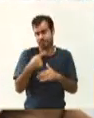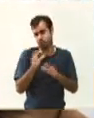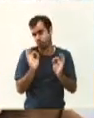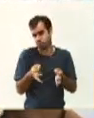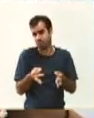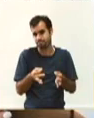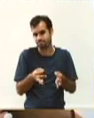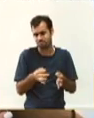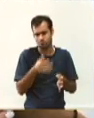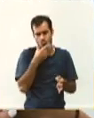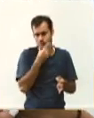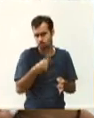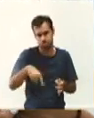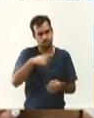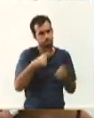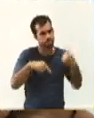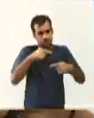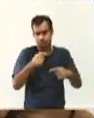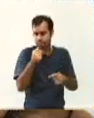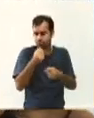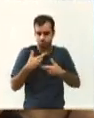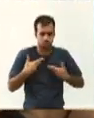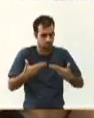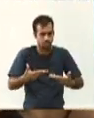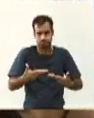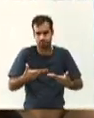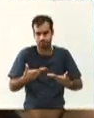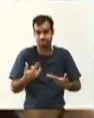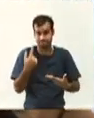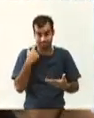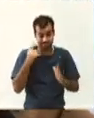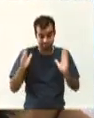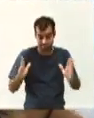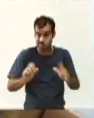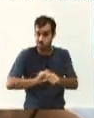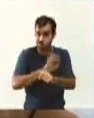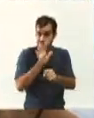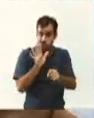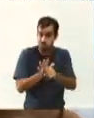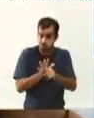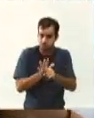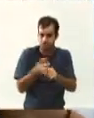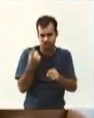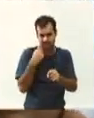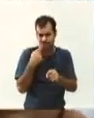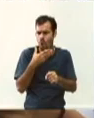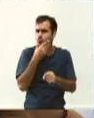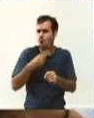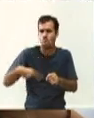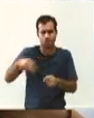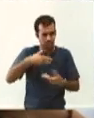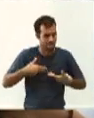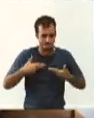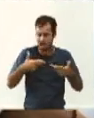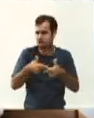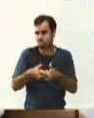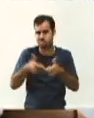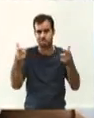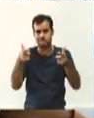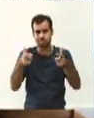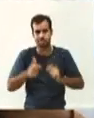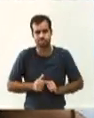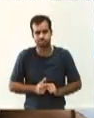en jefe, y hasta el momento hemos demostrado en toda esta etapa de la situación epidemiológica en nuestro